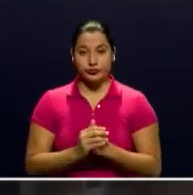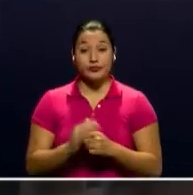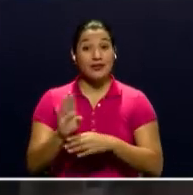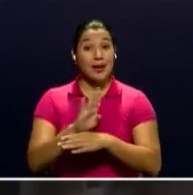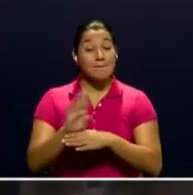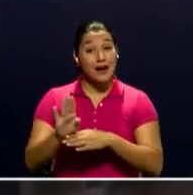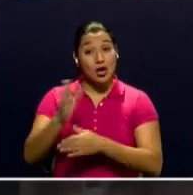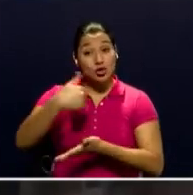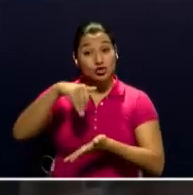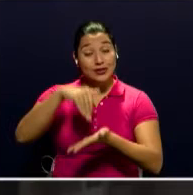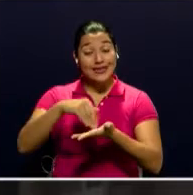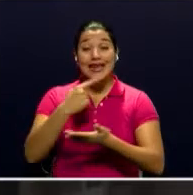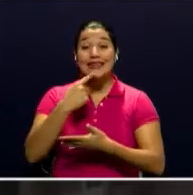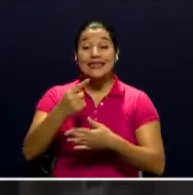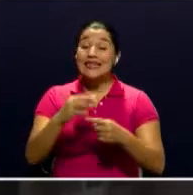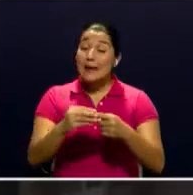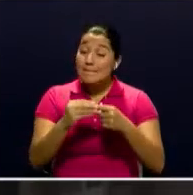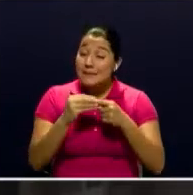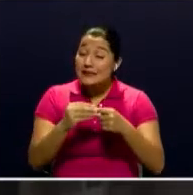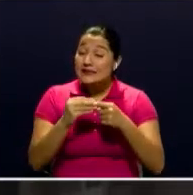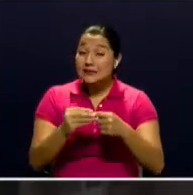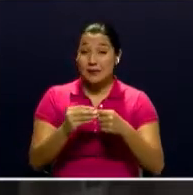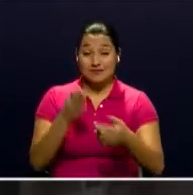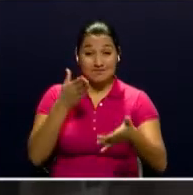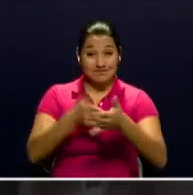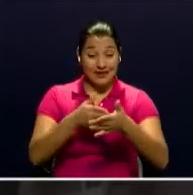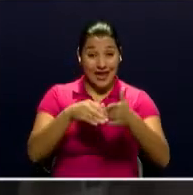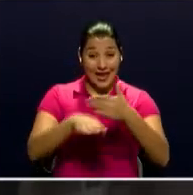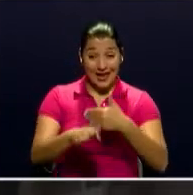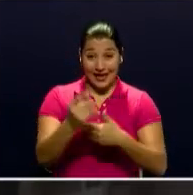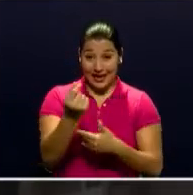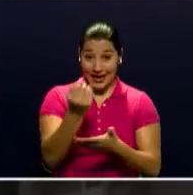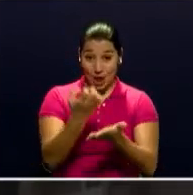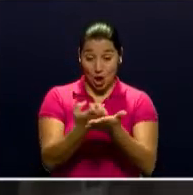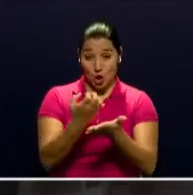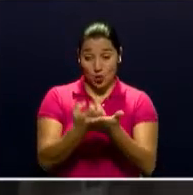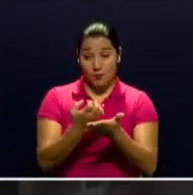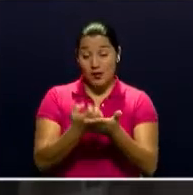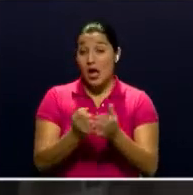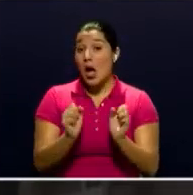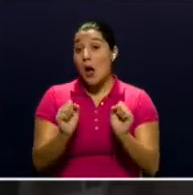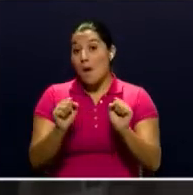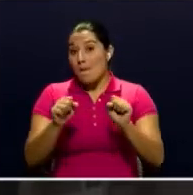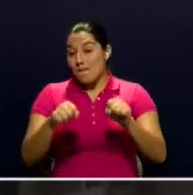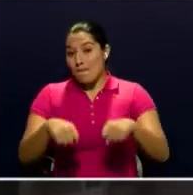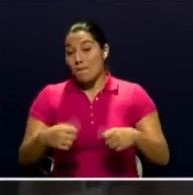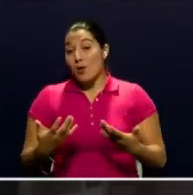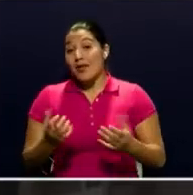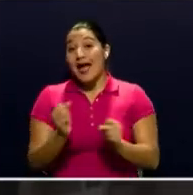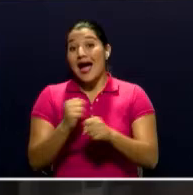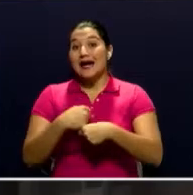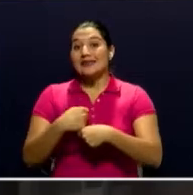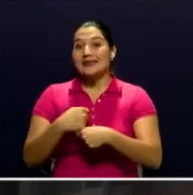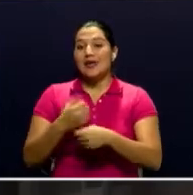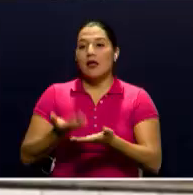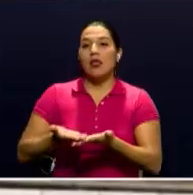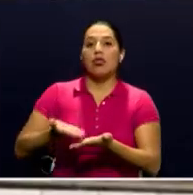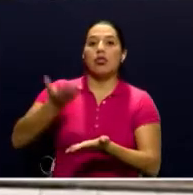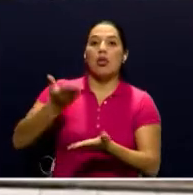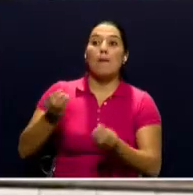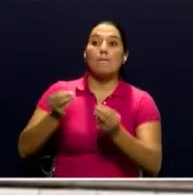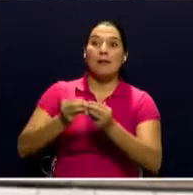Banco Central afirman que la principal afectación en el sistema financiero podría darse en un potencial aumento de la cartera morosa,